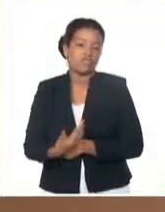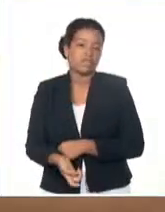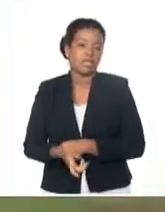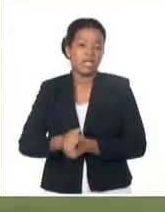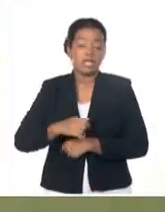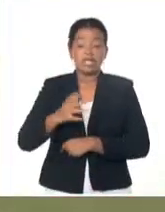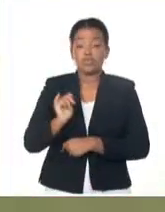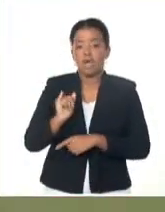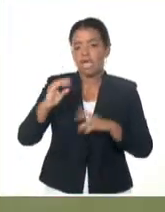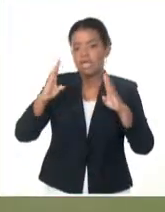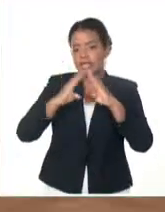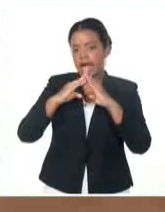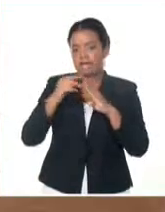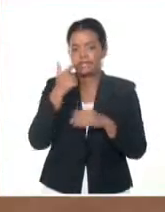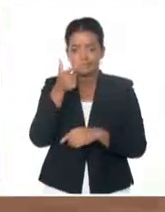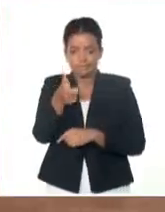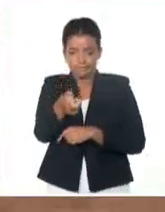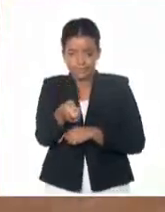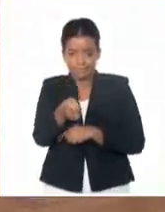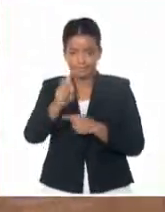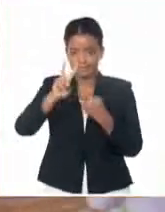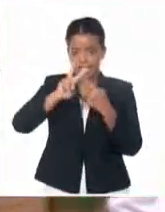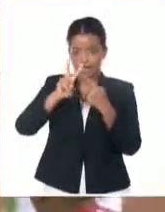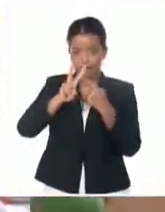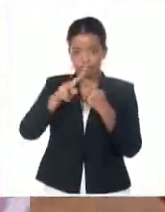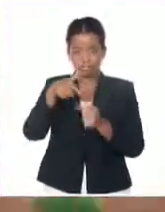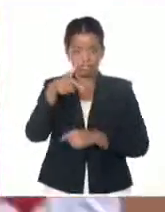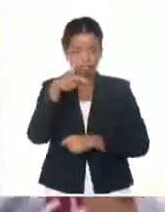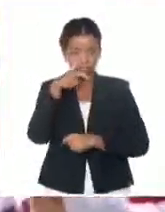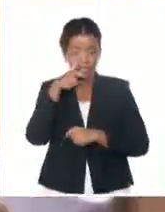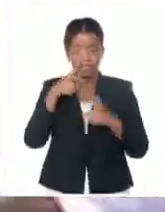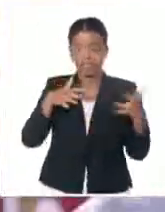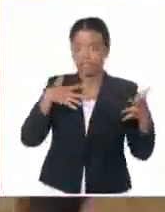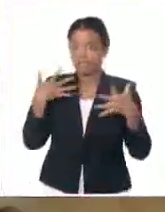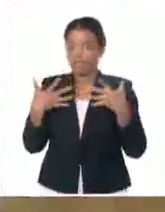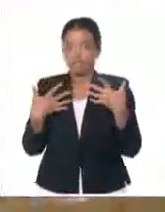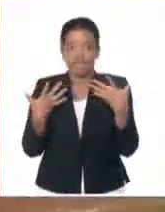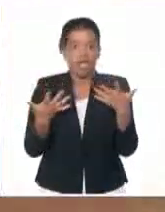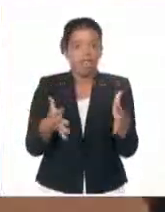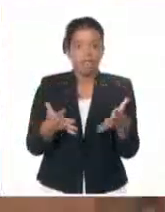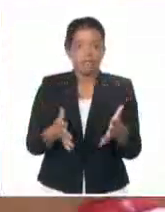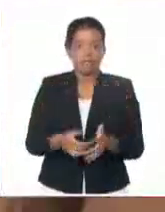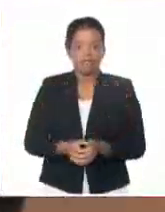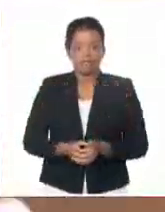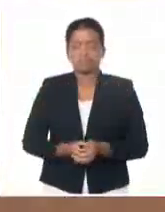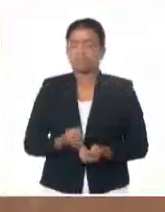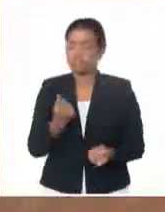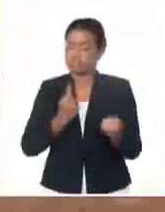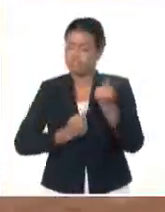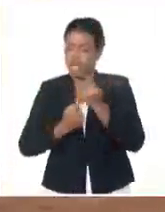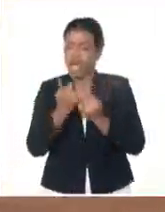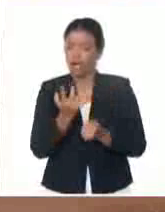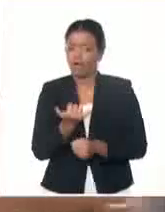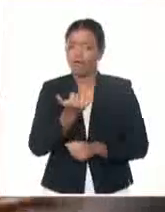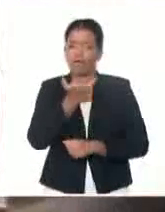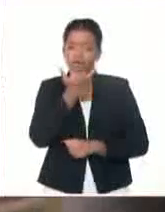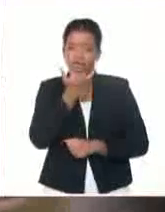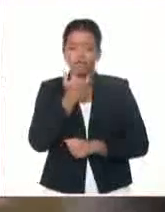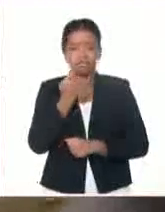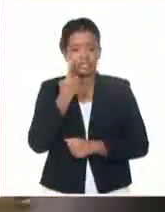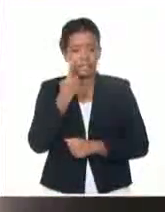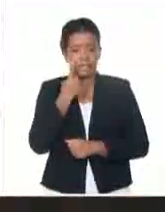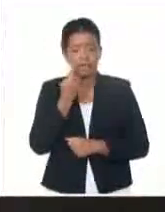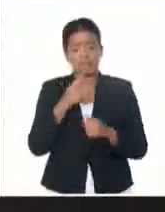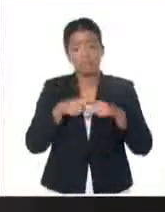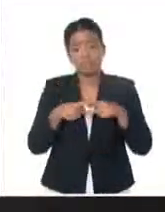final llena de emociones. Sí, errores e imprecisiones han marcado esta serie y mellado un poco el espectáculo. Los nervios a